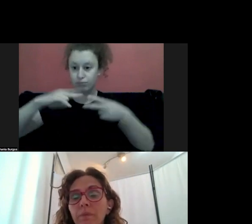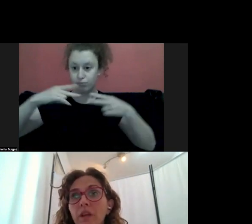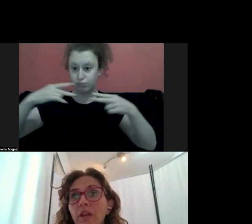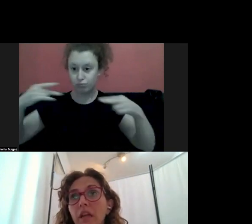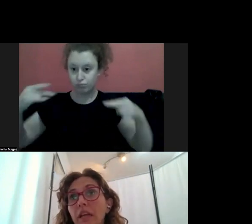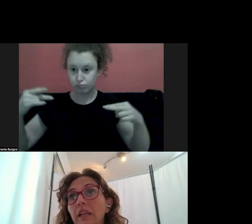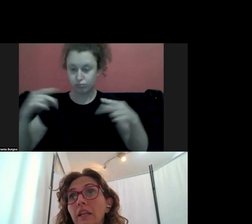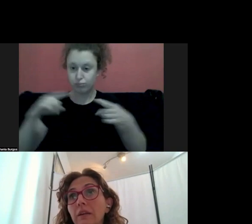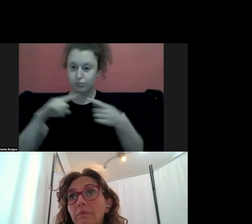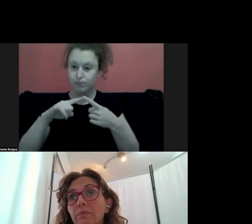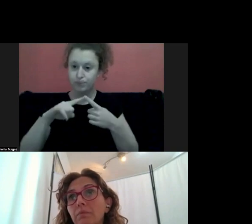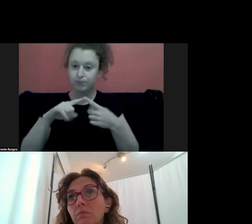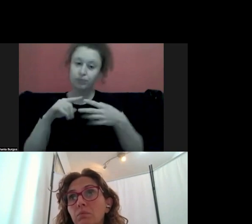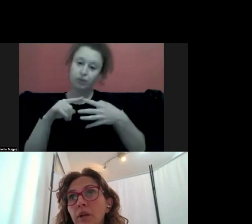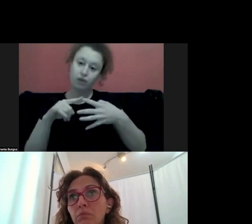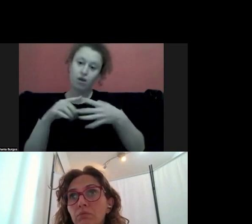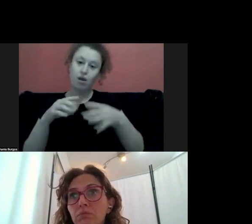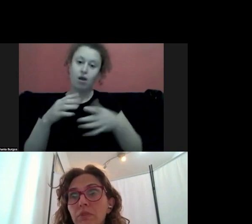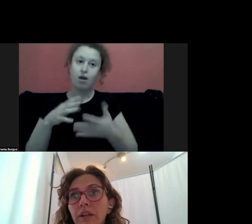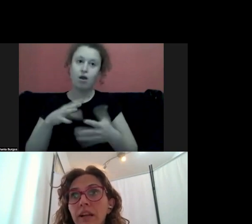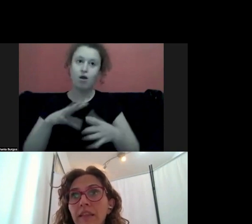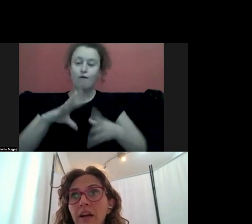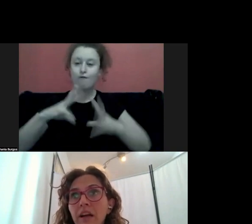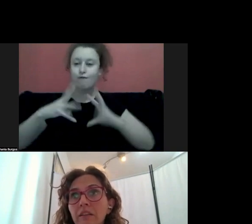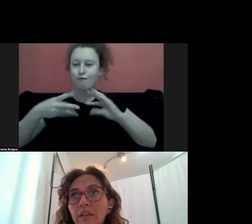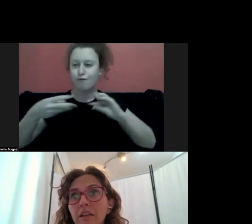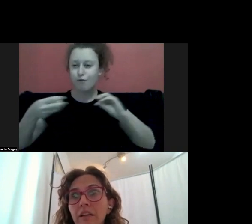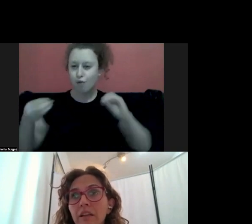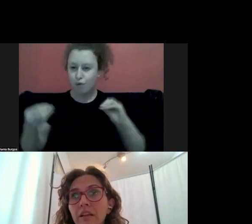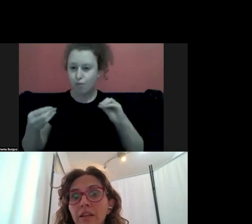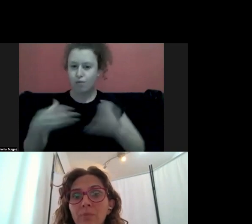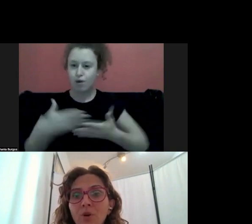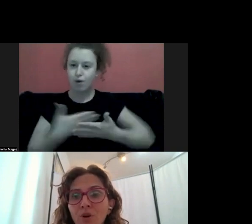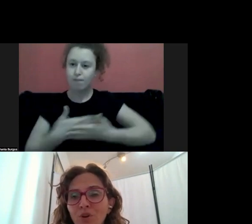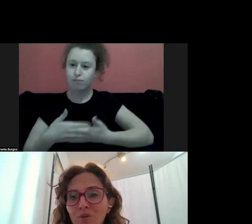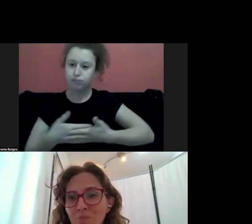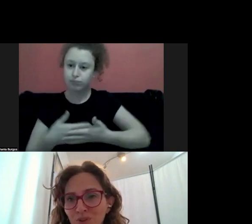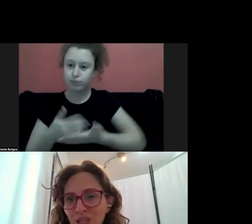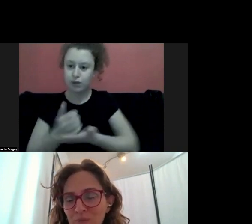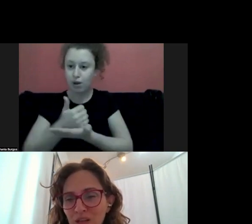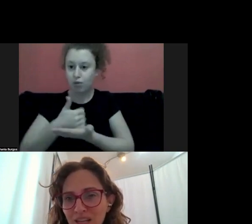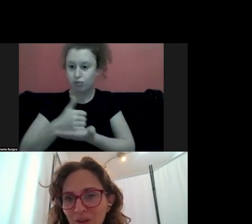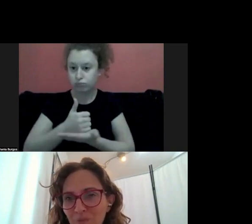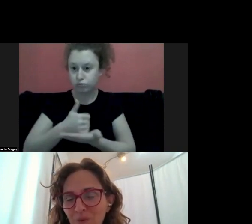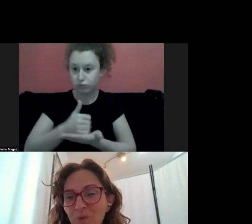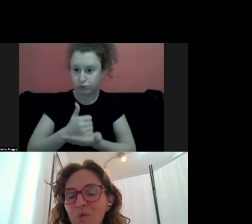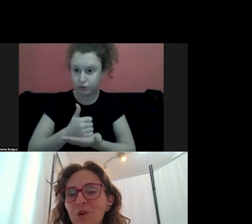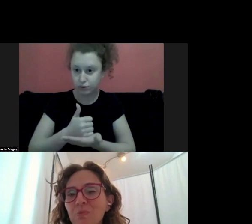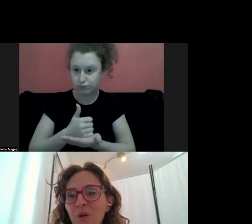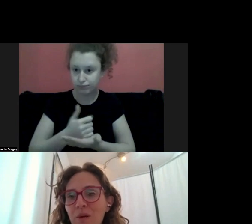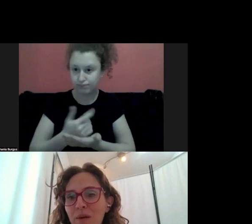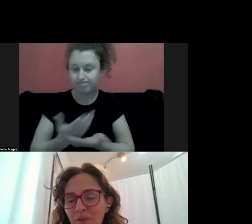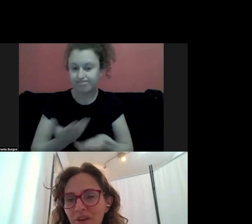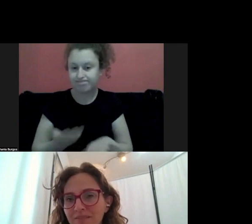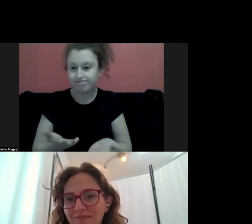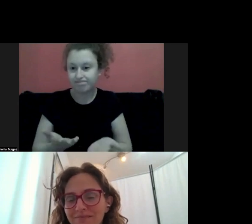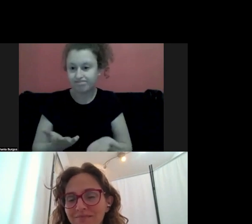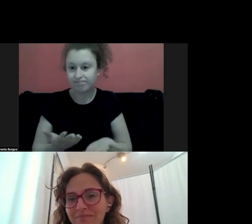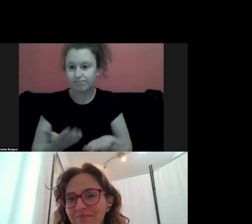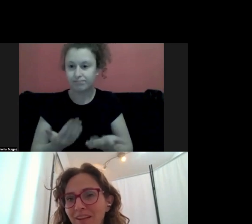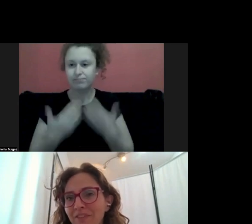autismo. Y bueno, en realidad tampoco importa demasiado, por lo menos para una